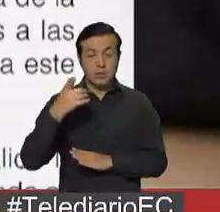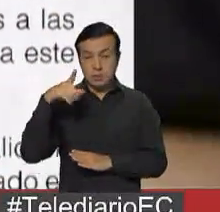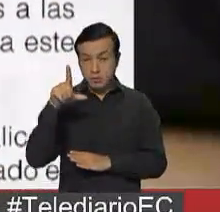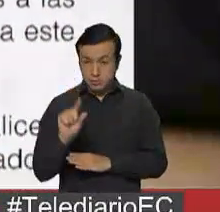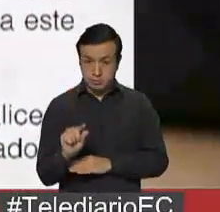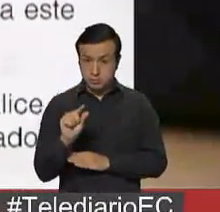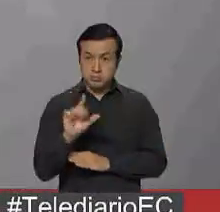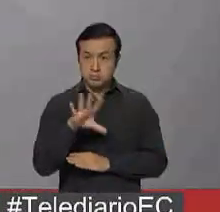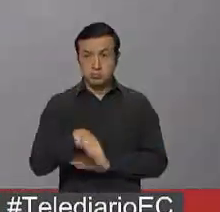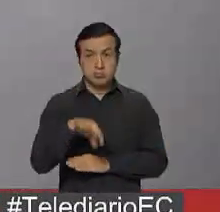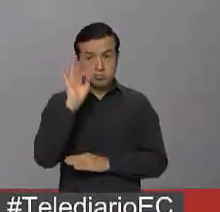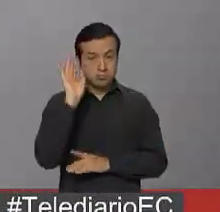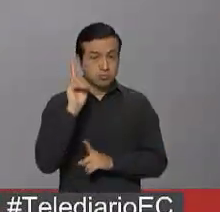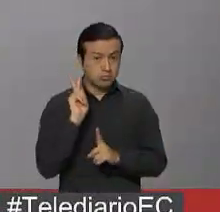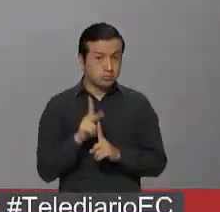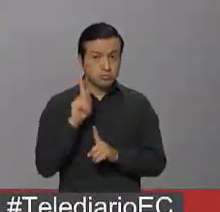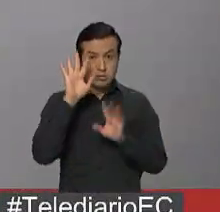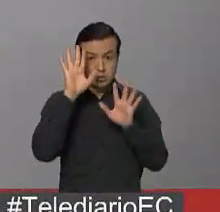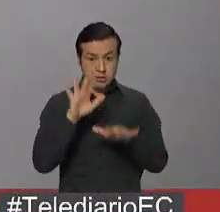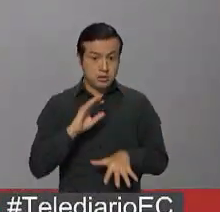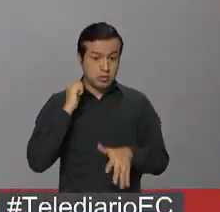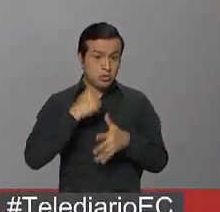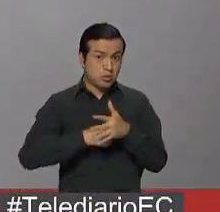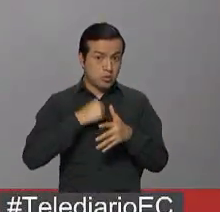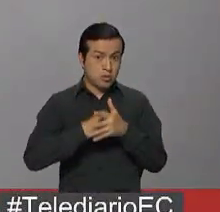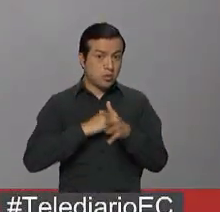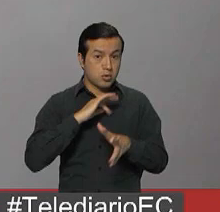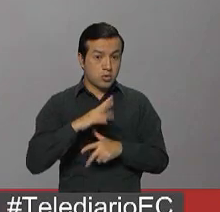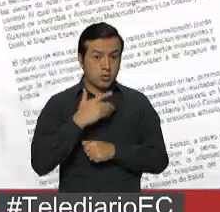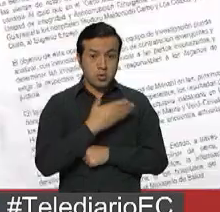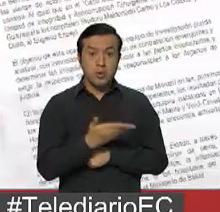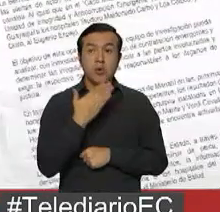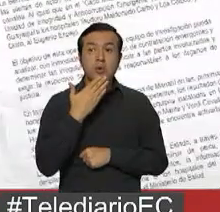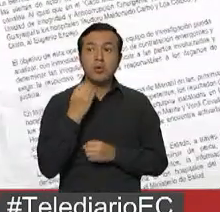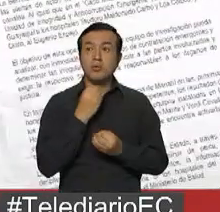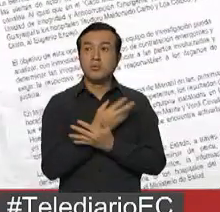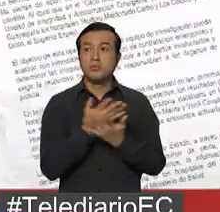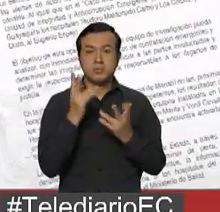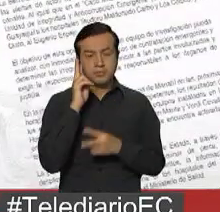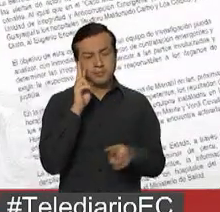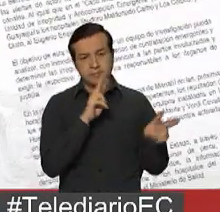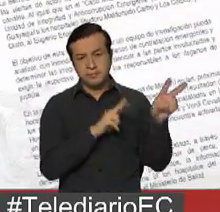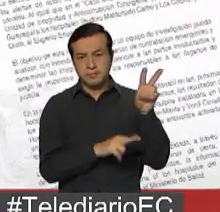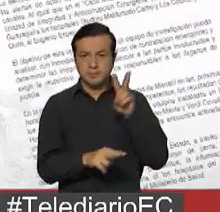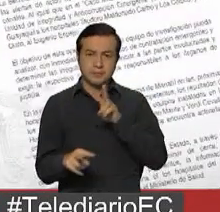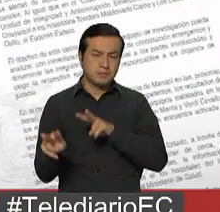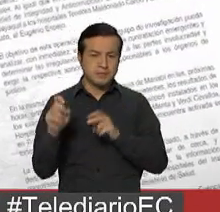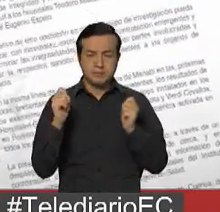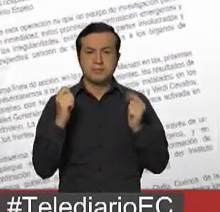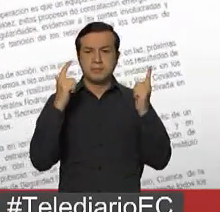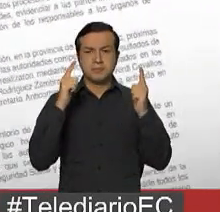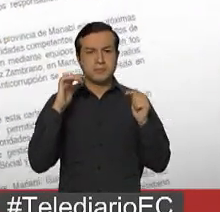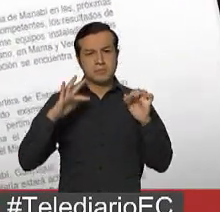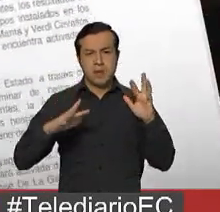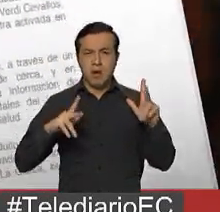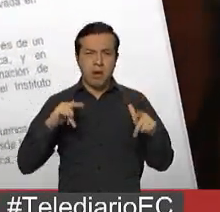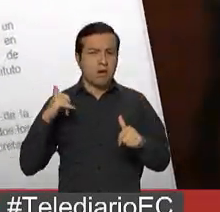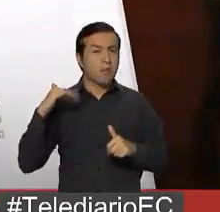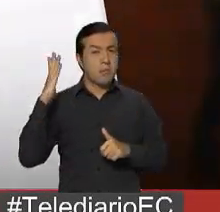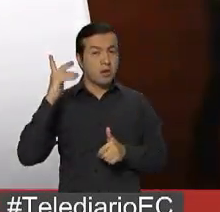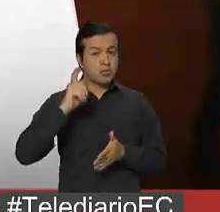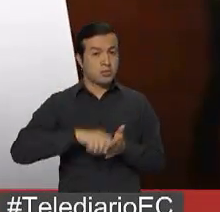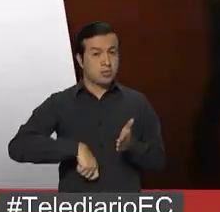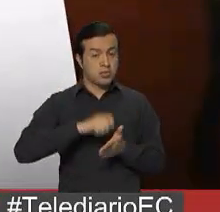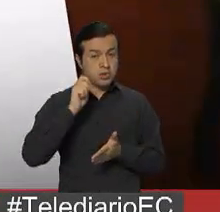para el hospital el secretario anticorrupción jose de lagasca puntualizó que analiza cada una de las alertas de corrupción sobre todo de